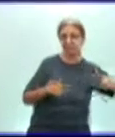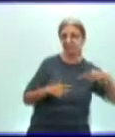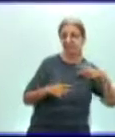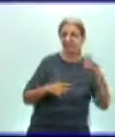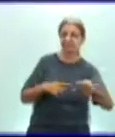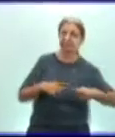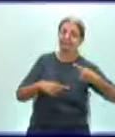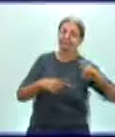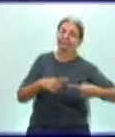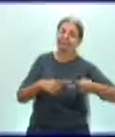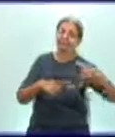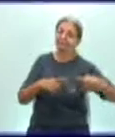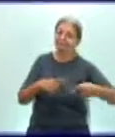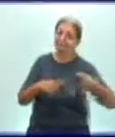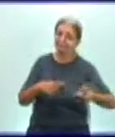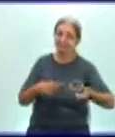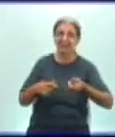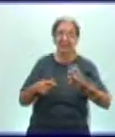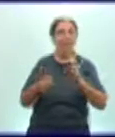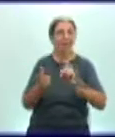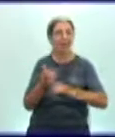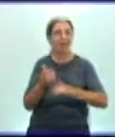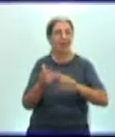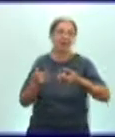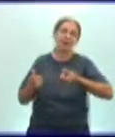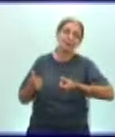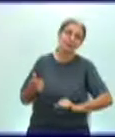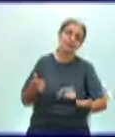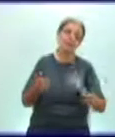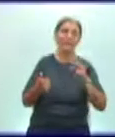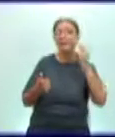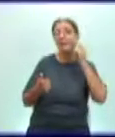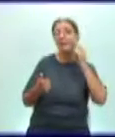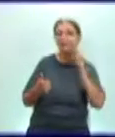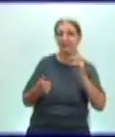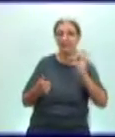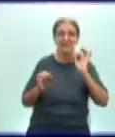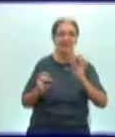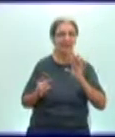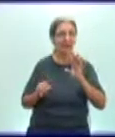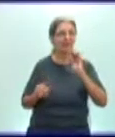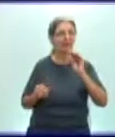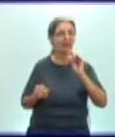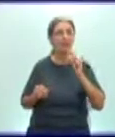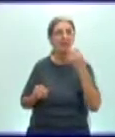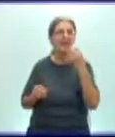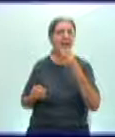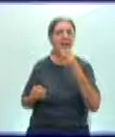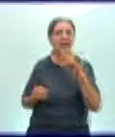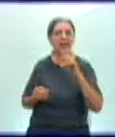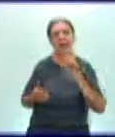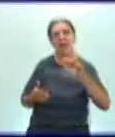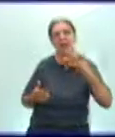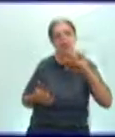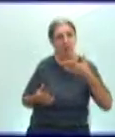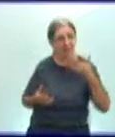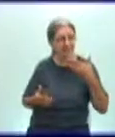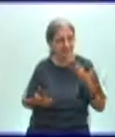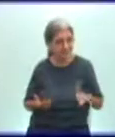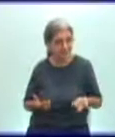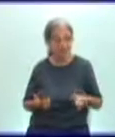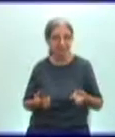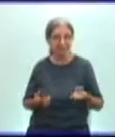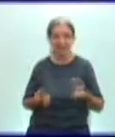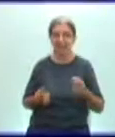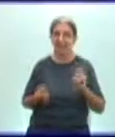todos los elementos esenciales. Recuerden que nunca a usted le van a preguntar que conceptualice una obra, pero para poder entenderla